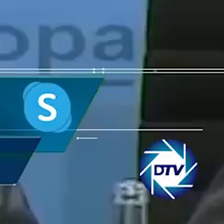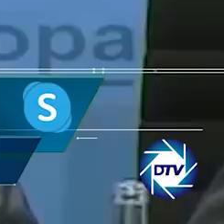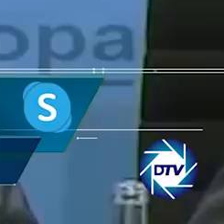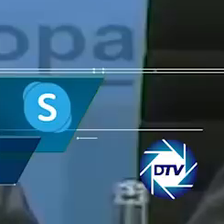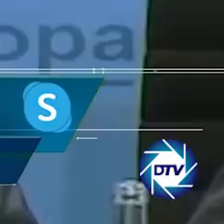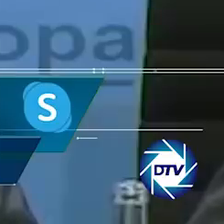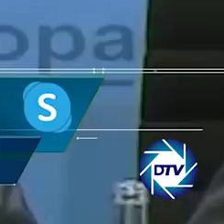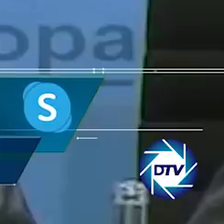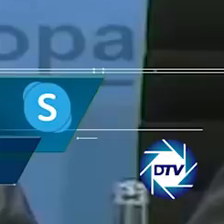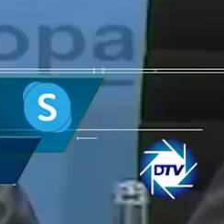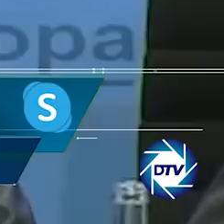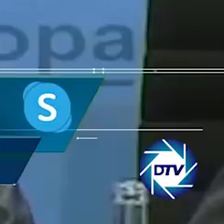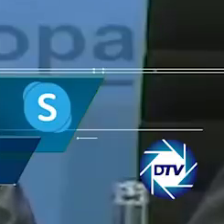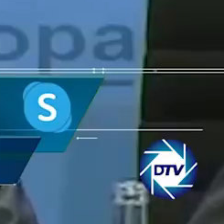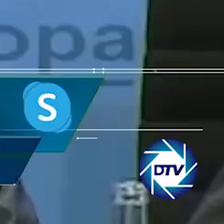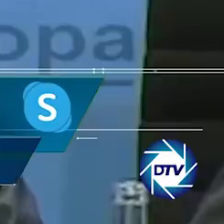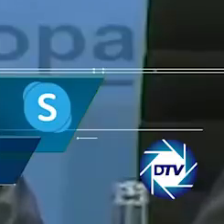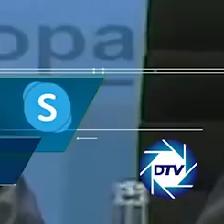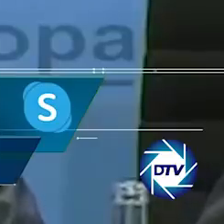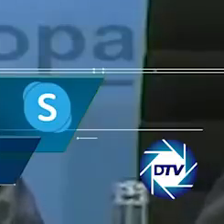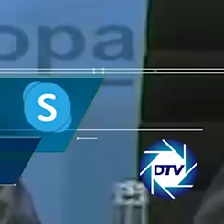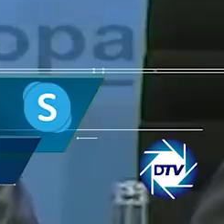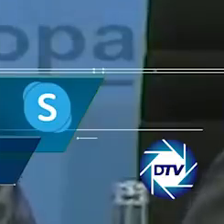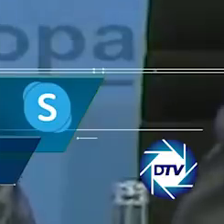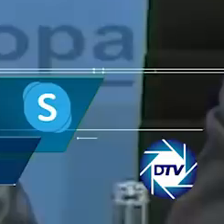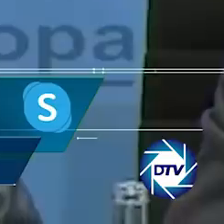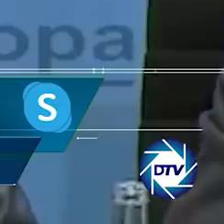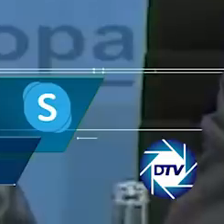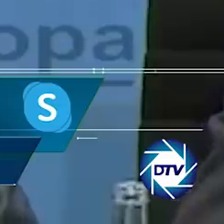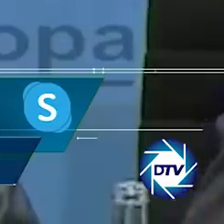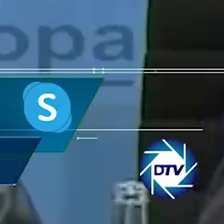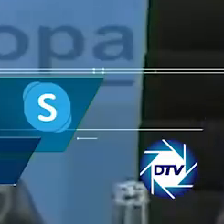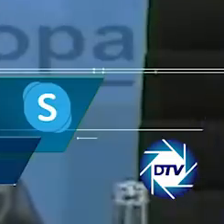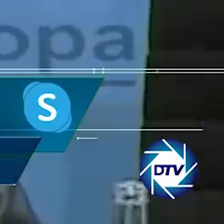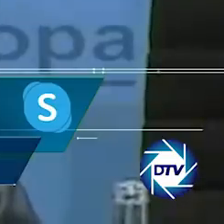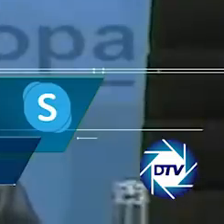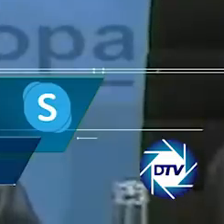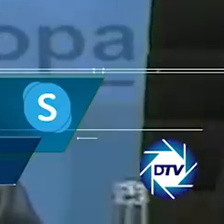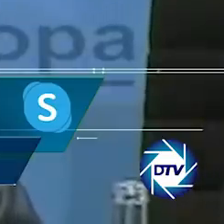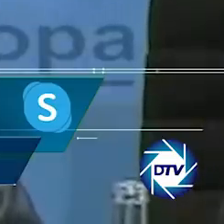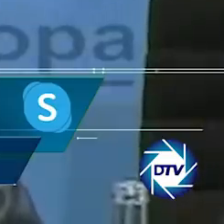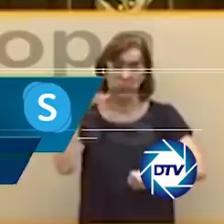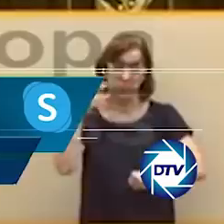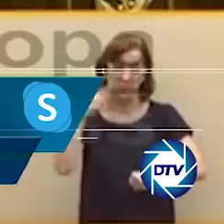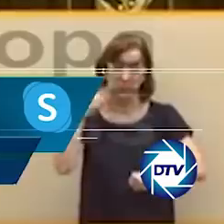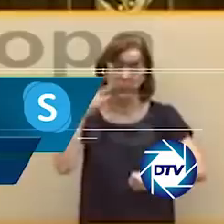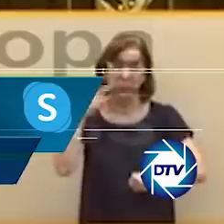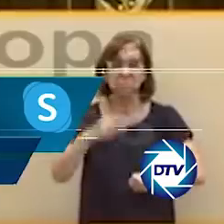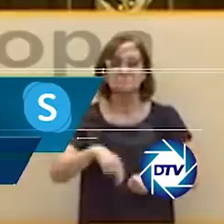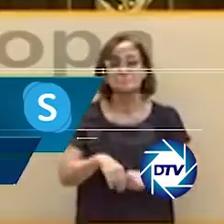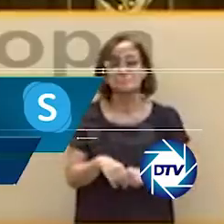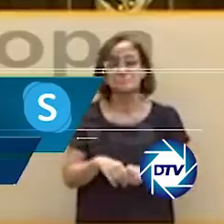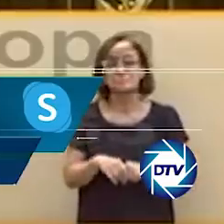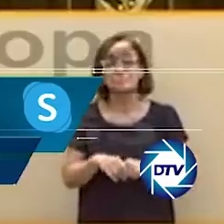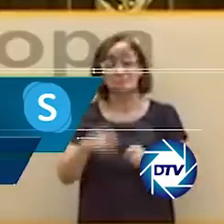de ministerios? ¿Queremos lanzar ese mensaje? ¿Somos conscientes de lo que puede provocar? Y el segundo grandísimo argumento, Mariano Rajoy tenía clarísimo que bajo